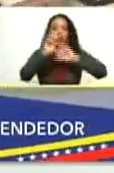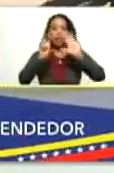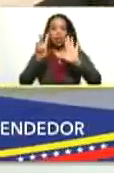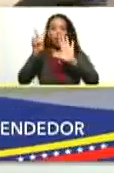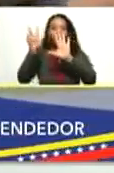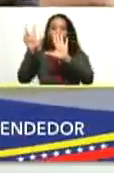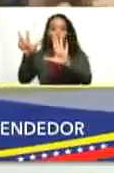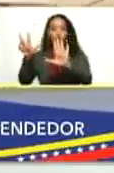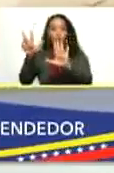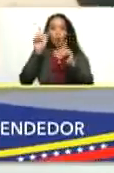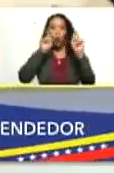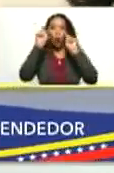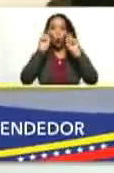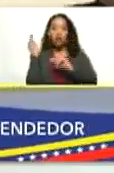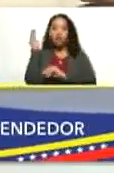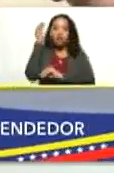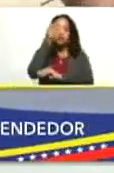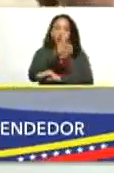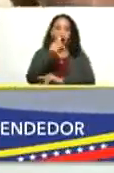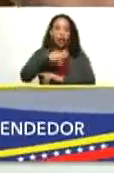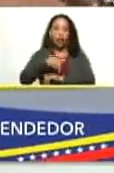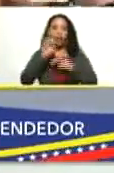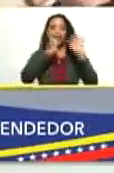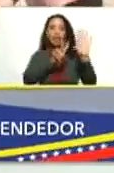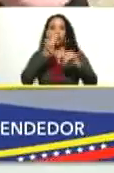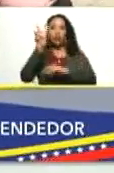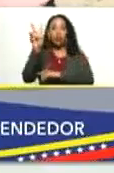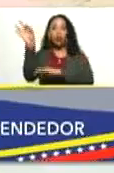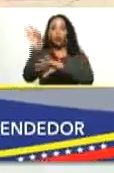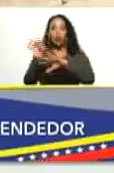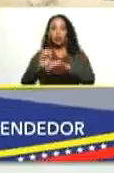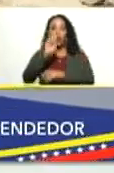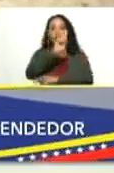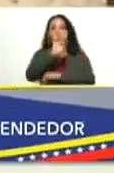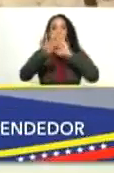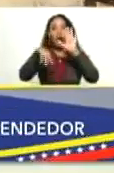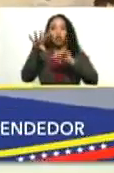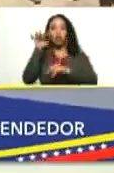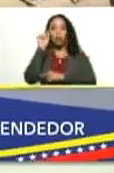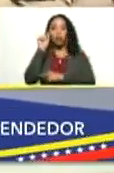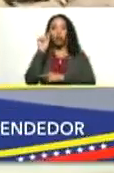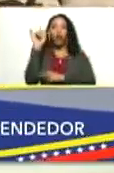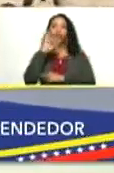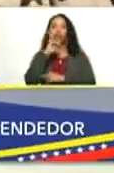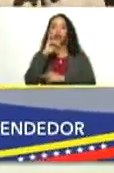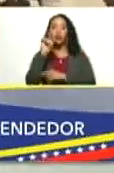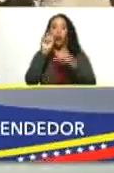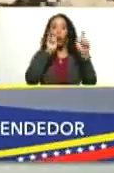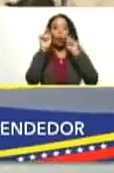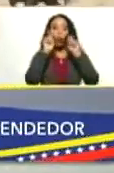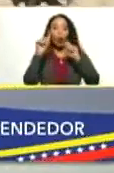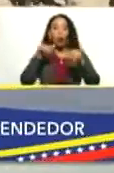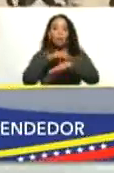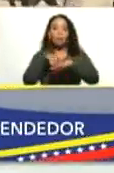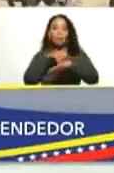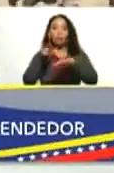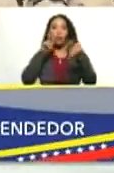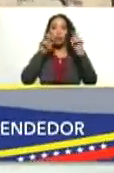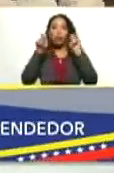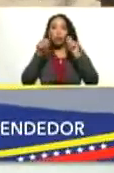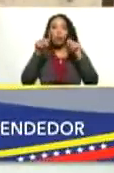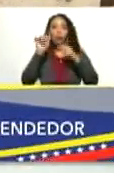5.178 turistas, que abordamos en 72 municipios, en 114 puntos de información turística desplegados por el Ministerio de Turismo, y